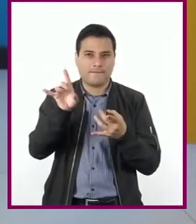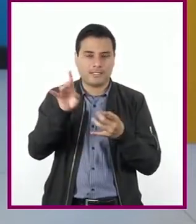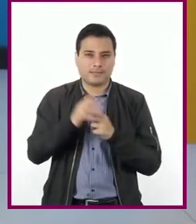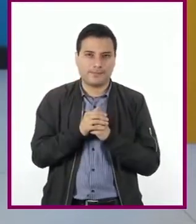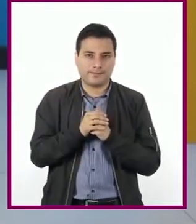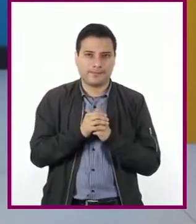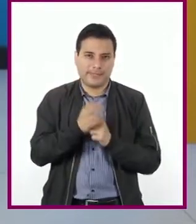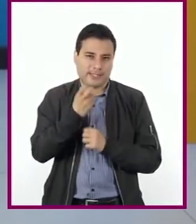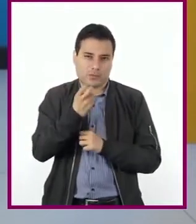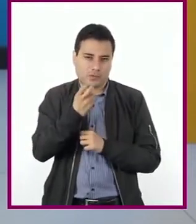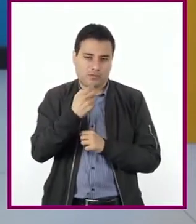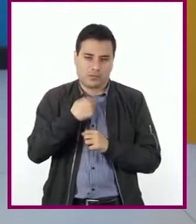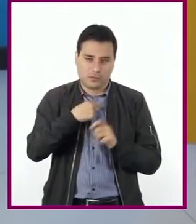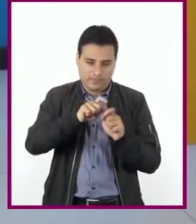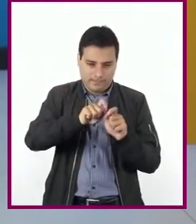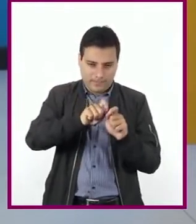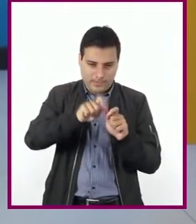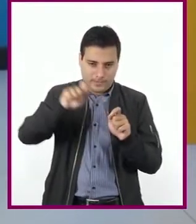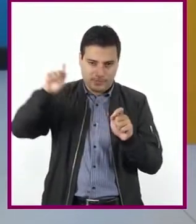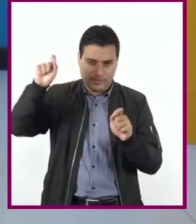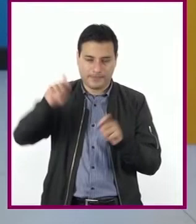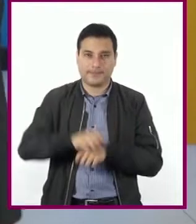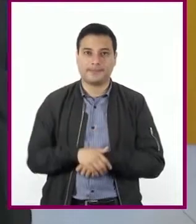la fuerza o donde termina la fuerza.